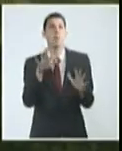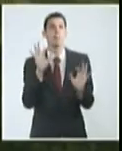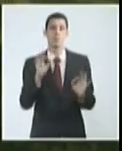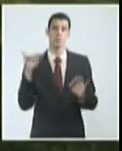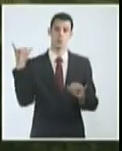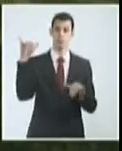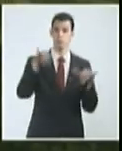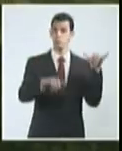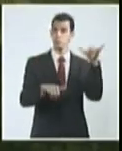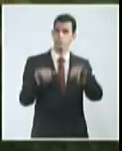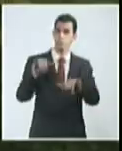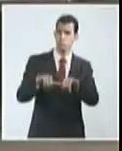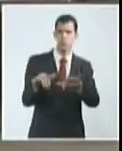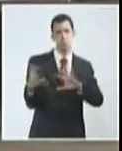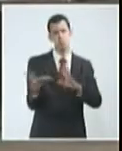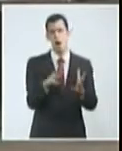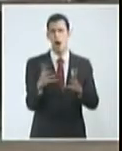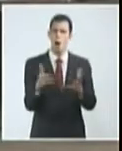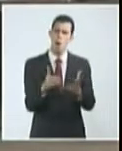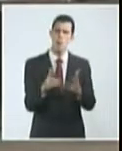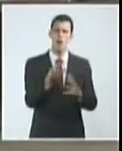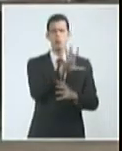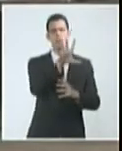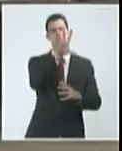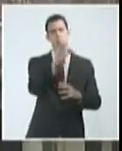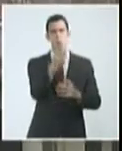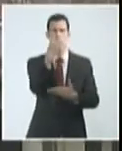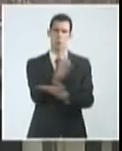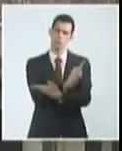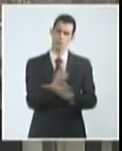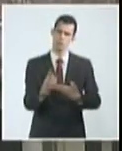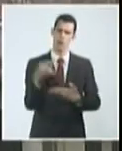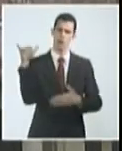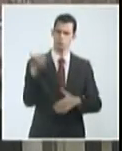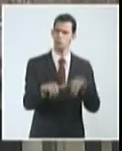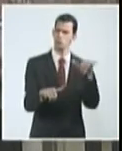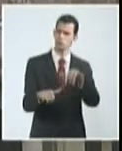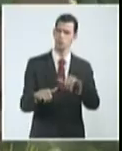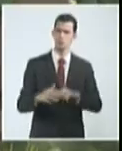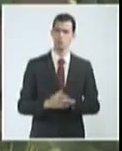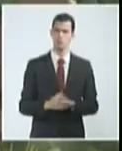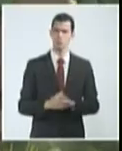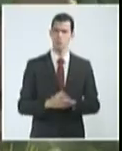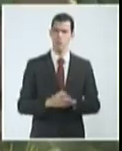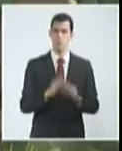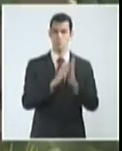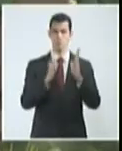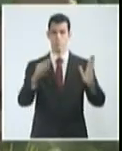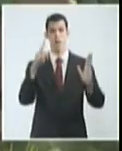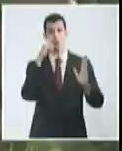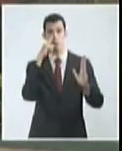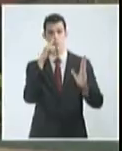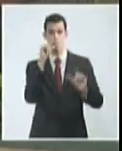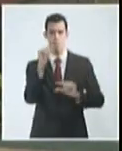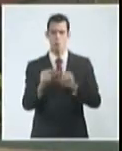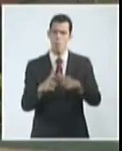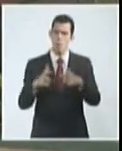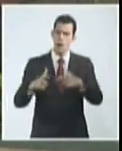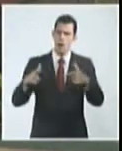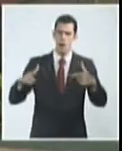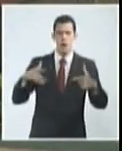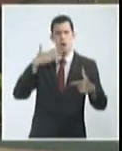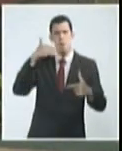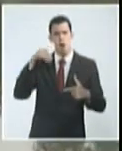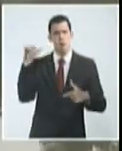media centena de vuelos semanales, y eso se va a estar incrementando durante todo el mes de noviembre y va a tener niveles más altos en